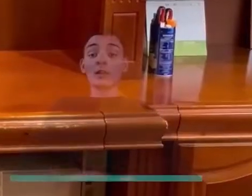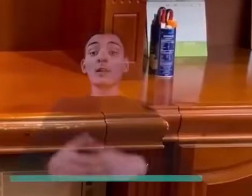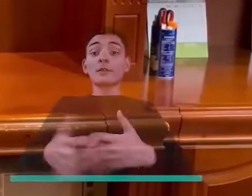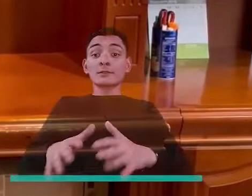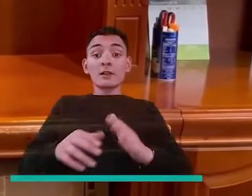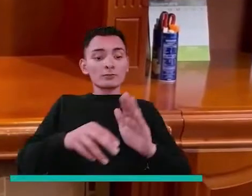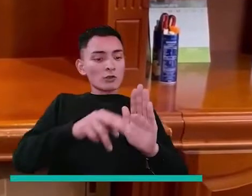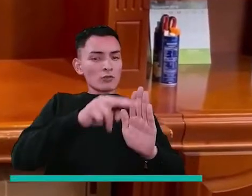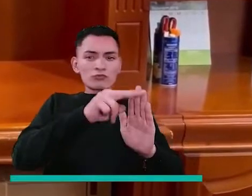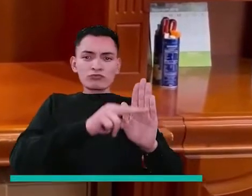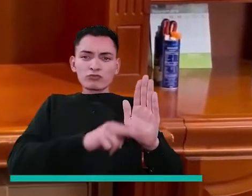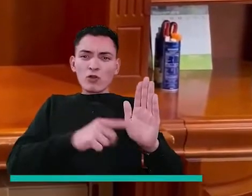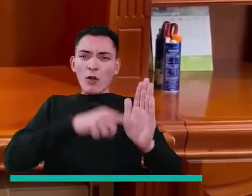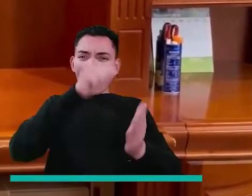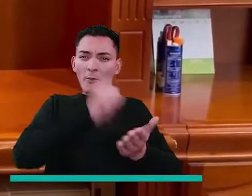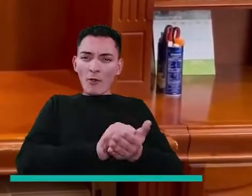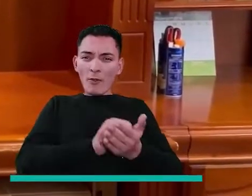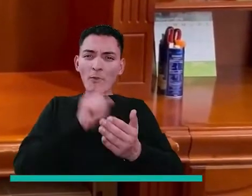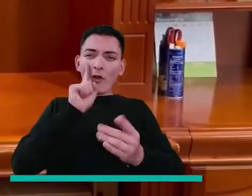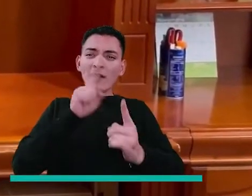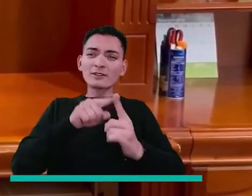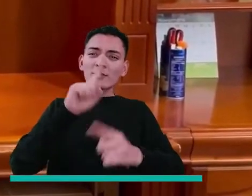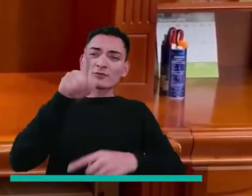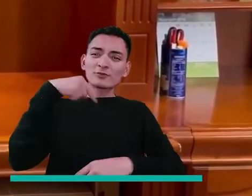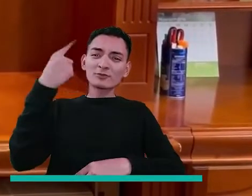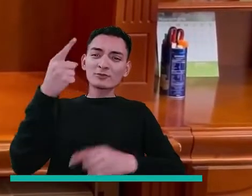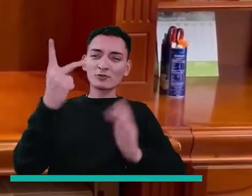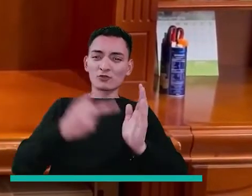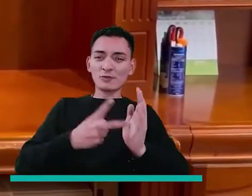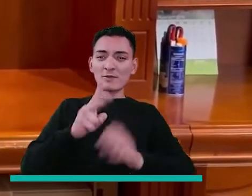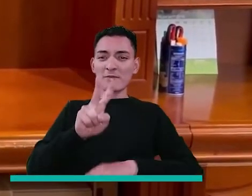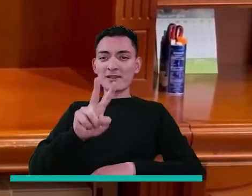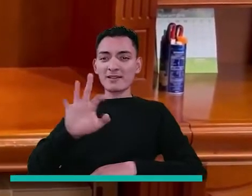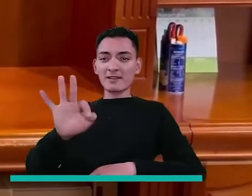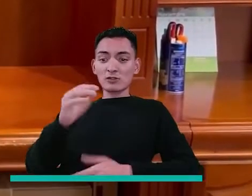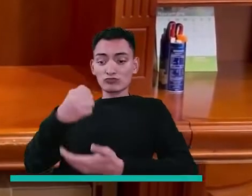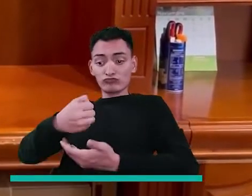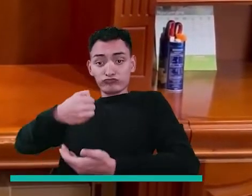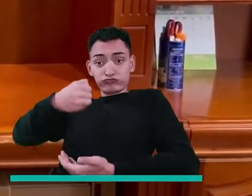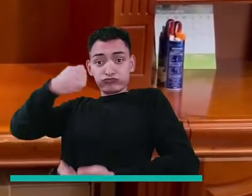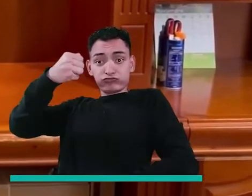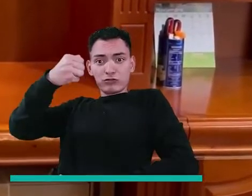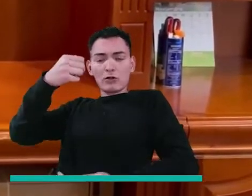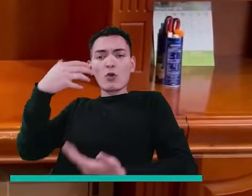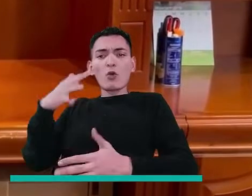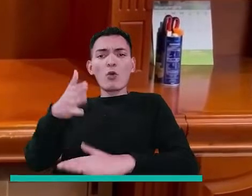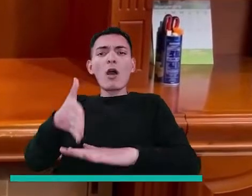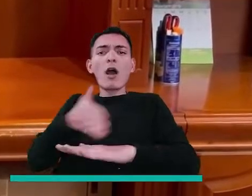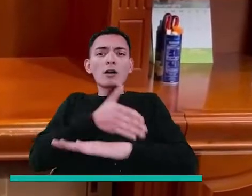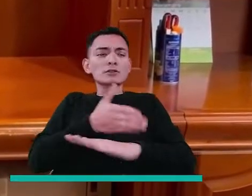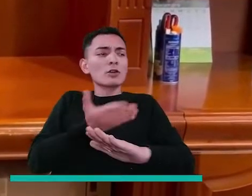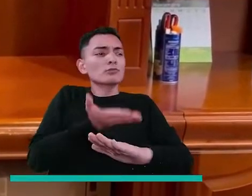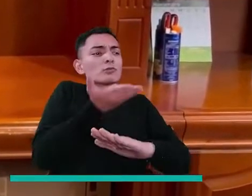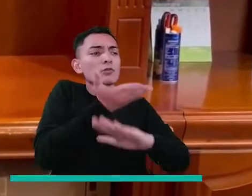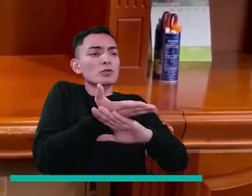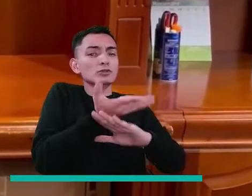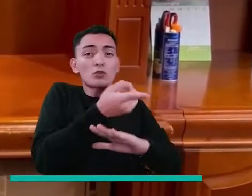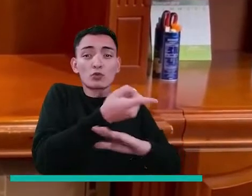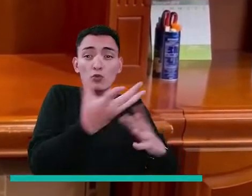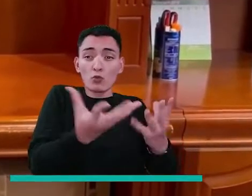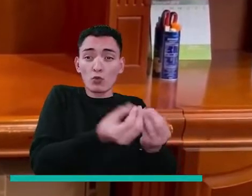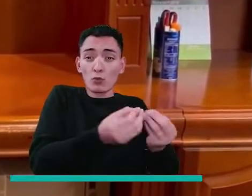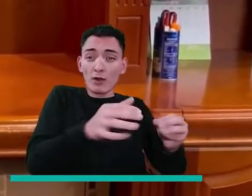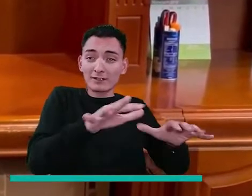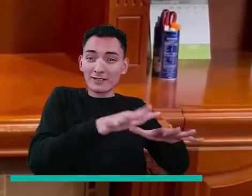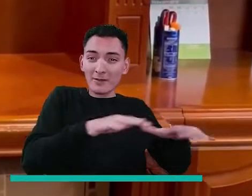boyacenses. Fue aprobada nuestra ordenanza de presupuesto para la vigencia fiscal 2023. Una cifra muy importante que se puso a consideración de